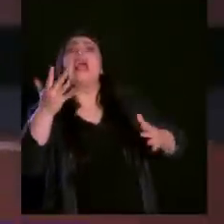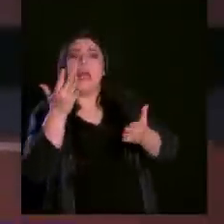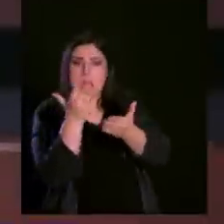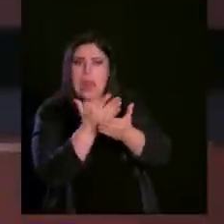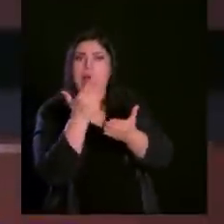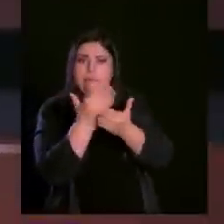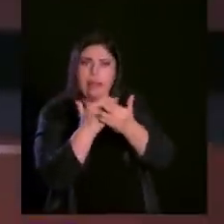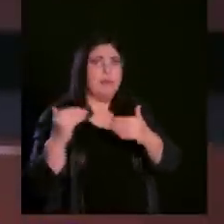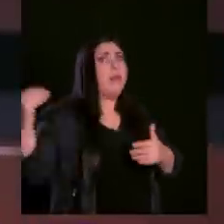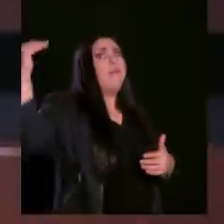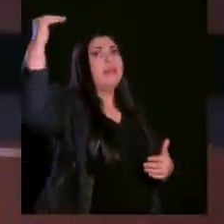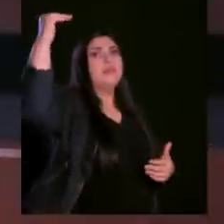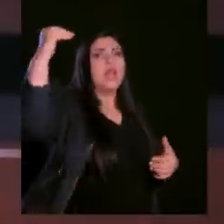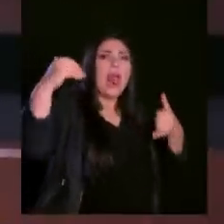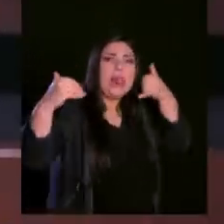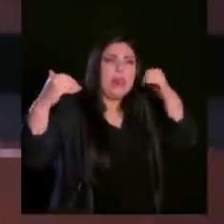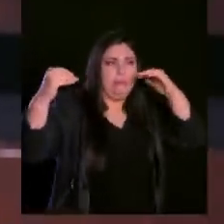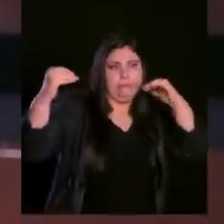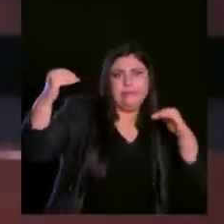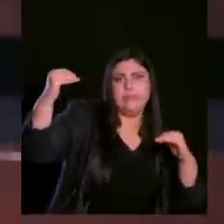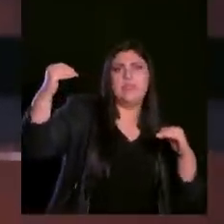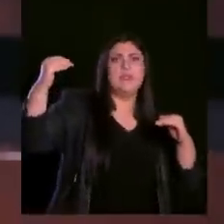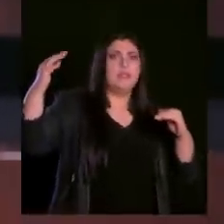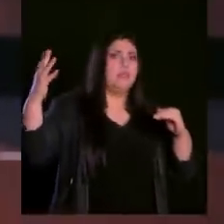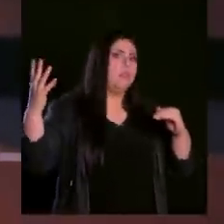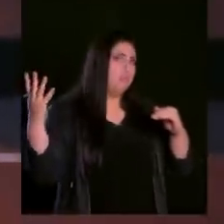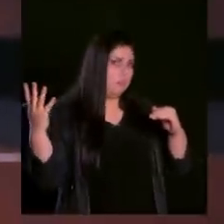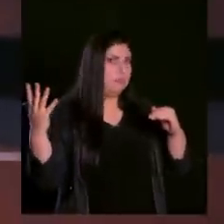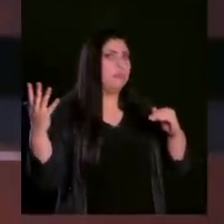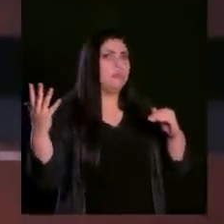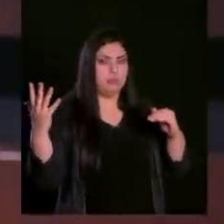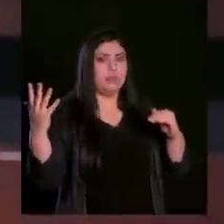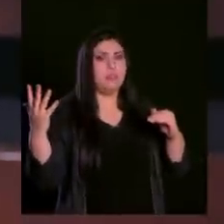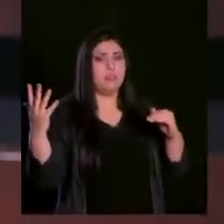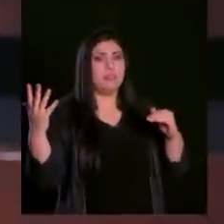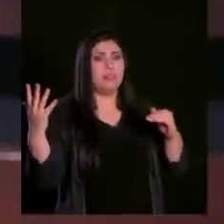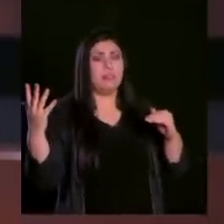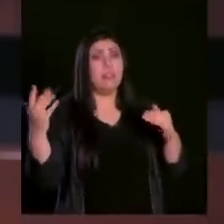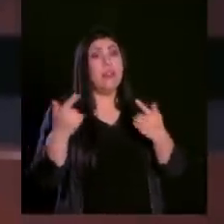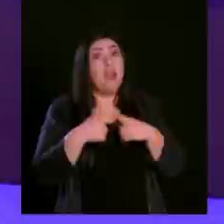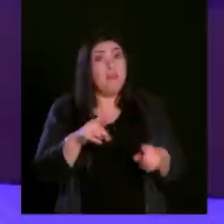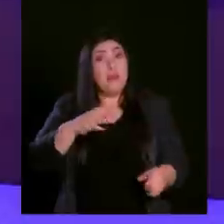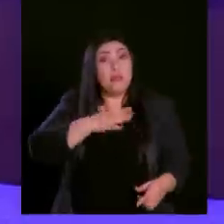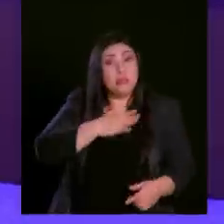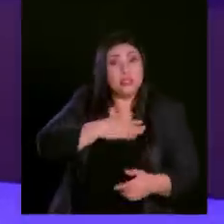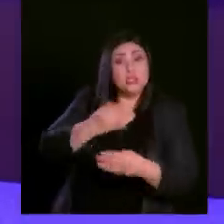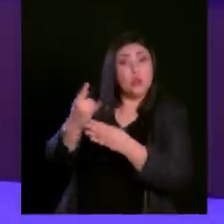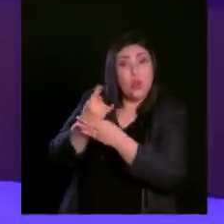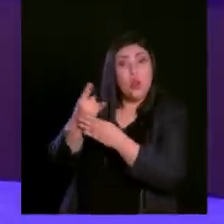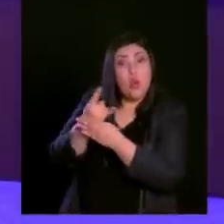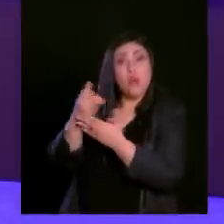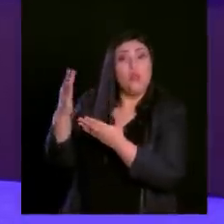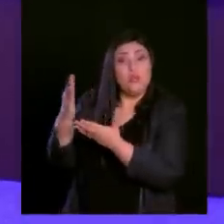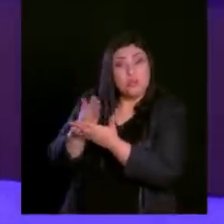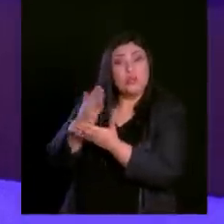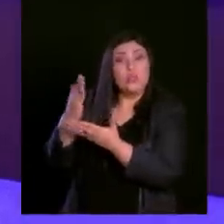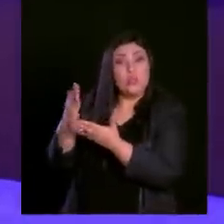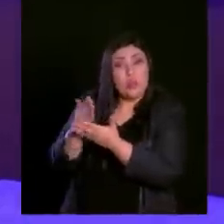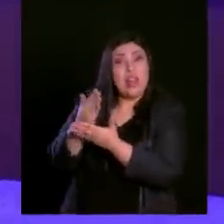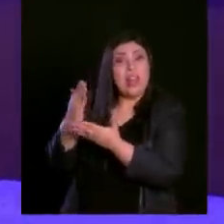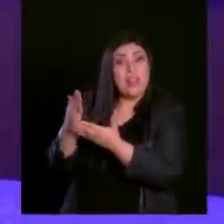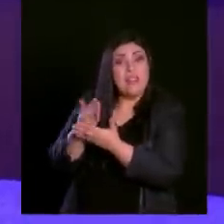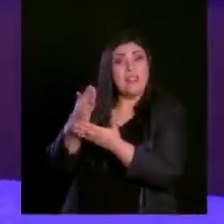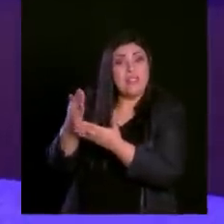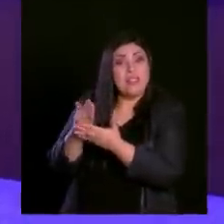ahora la verdad es de que el reino de los cielos funciona cuando yo uso eso por qué no es